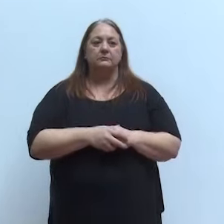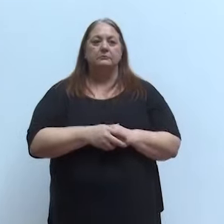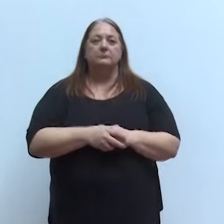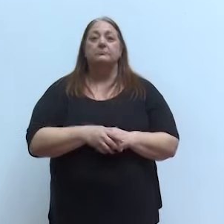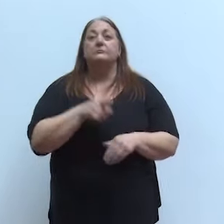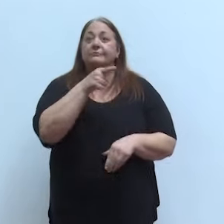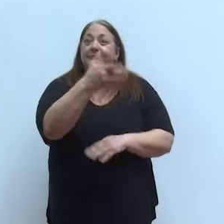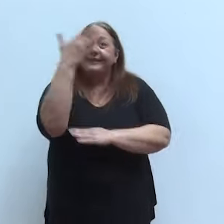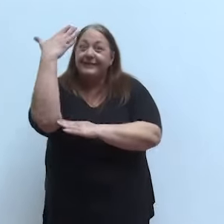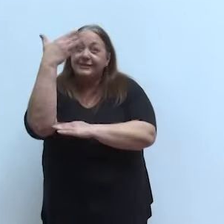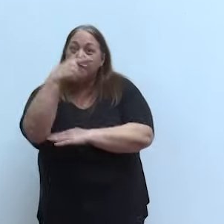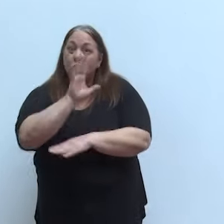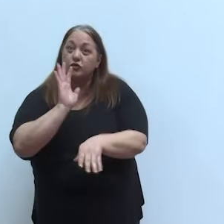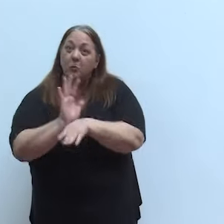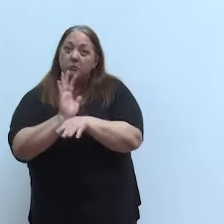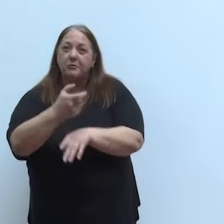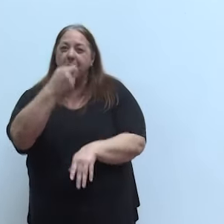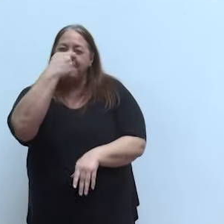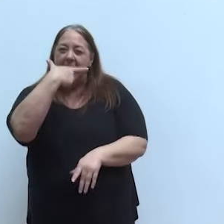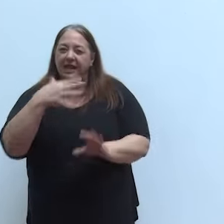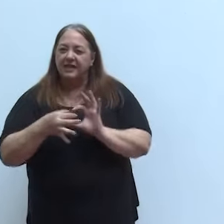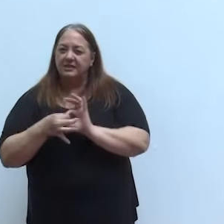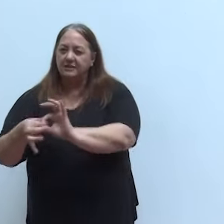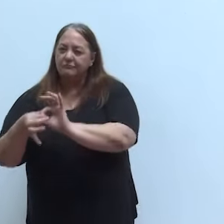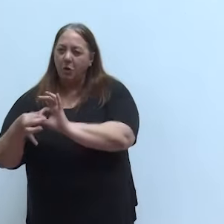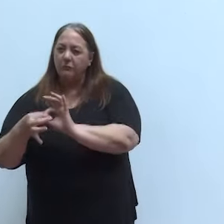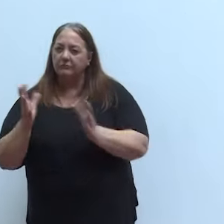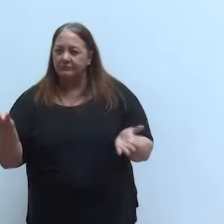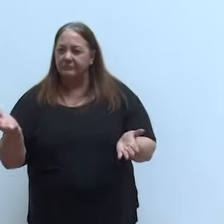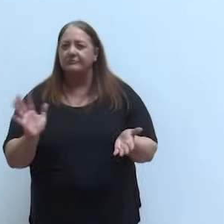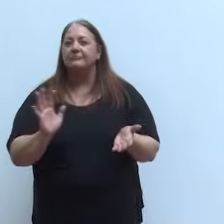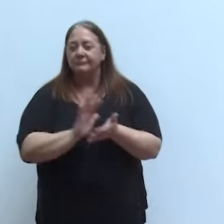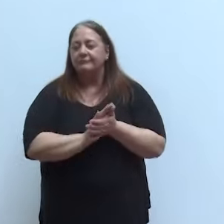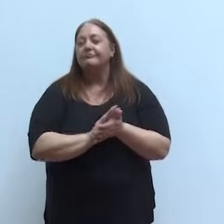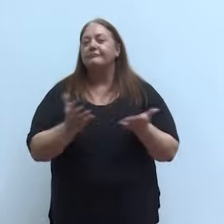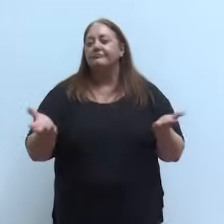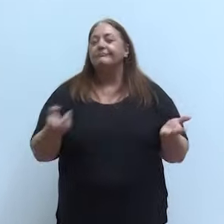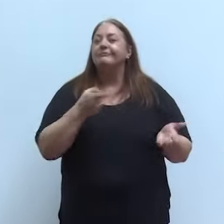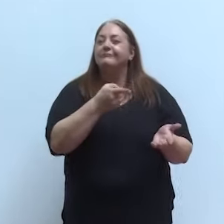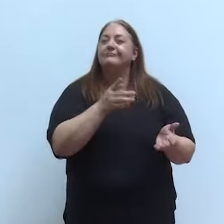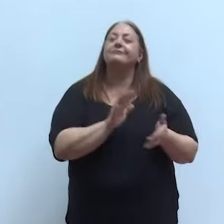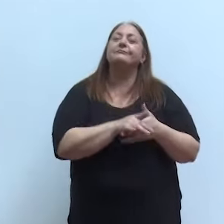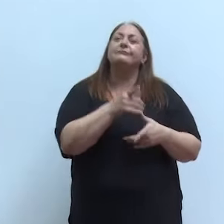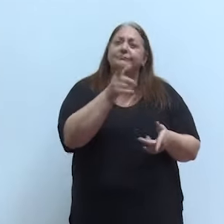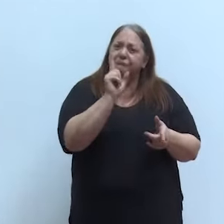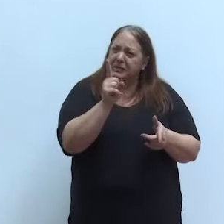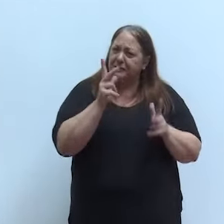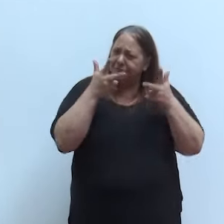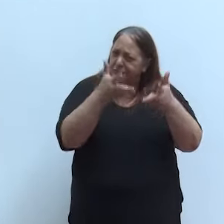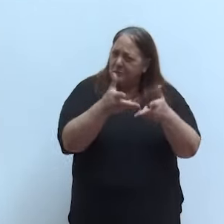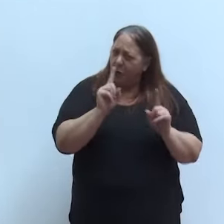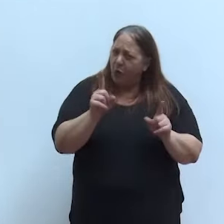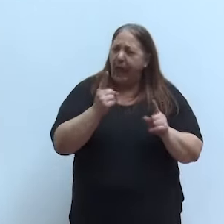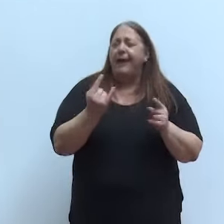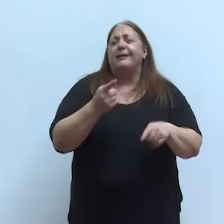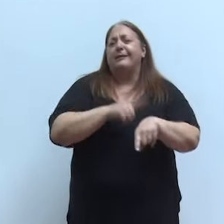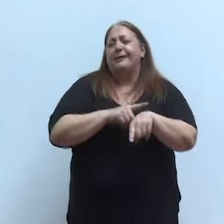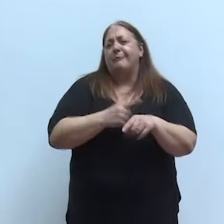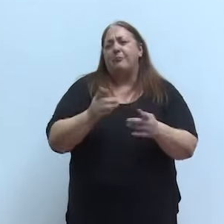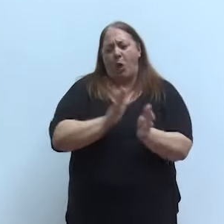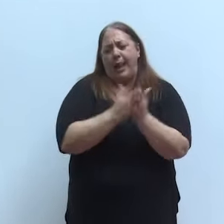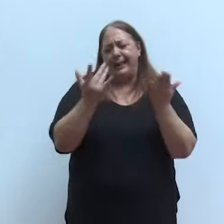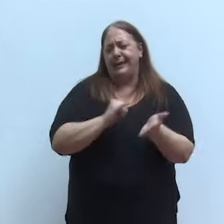con el con el macrismo ahí yo creo que es cierto lo que vos decís hay una periodización de largo plazo el libro intenta